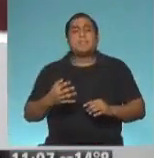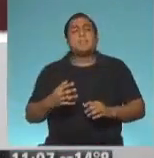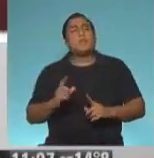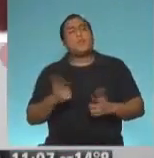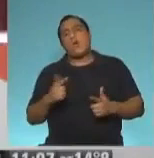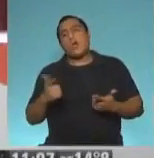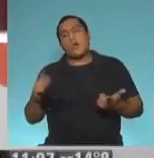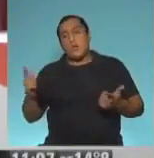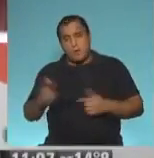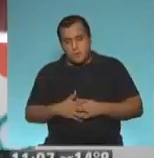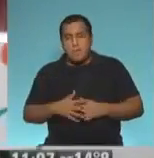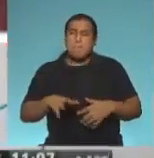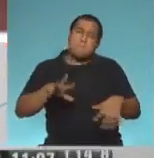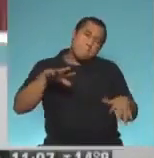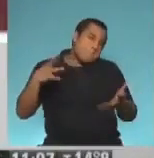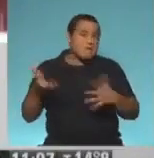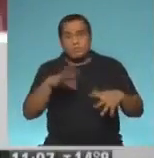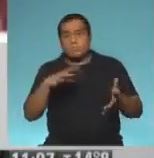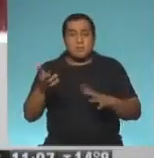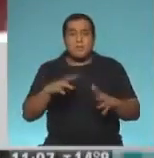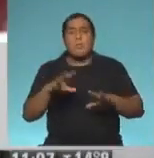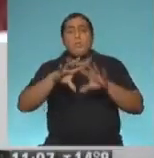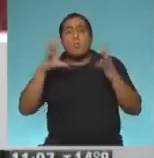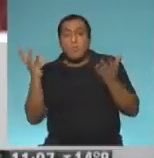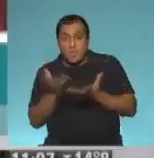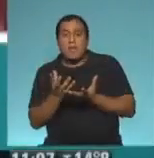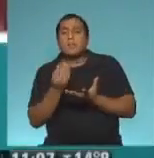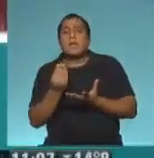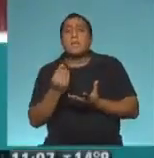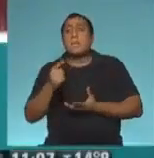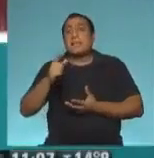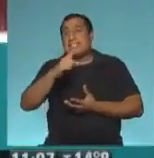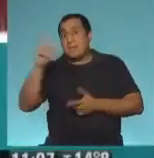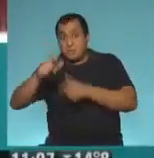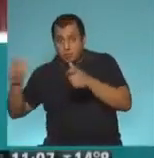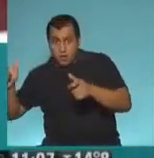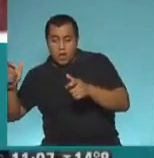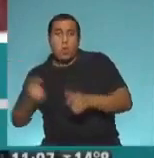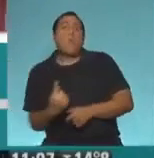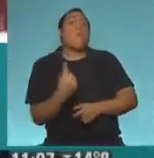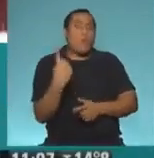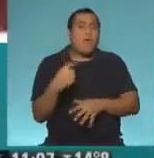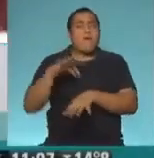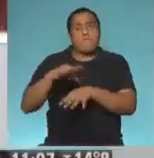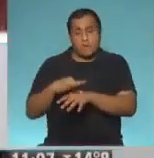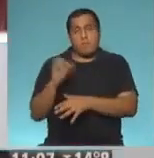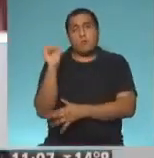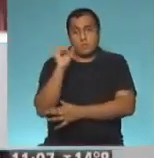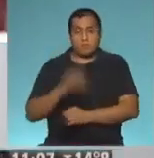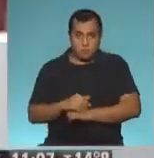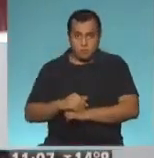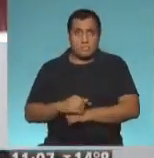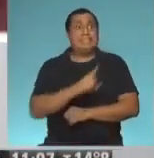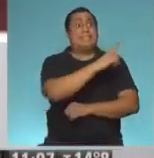propias. Aproximadamente la media mundial es de 1 en 100. Una persona cada 100 están dentro de esta